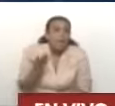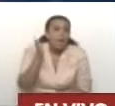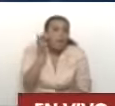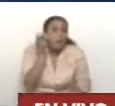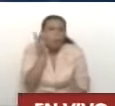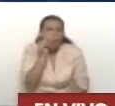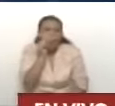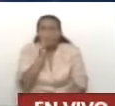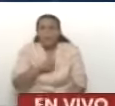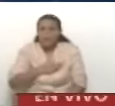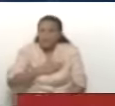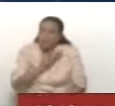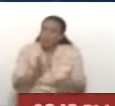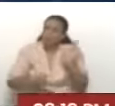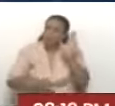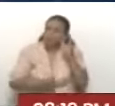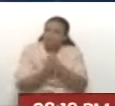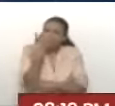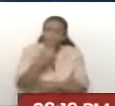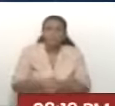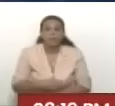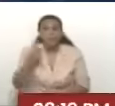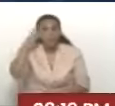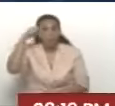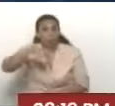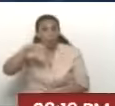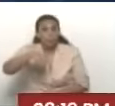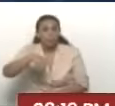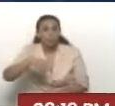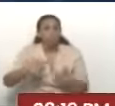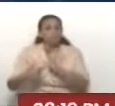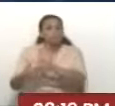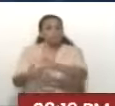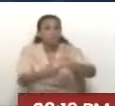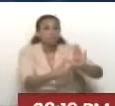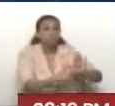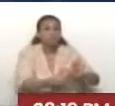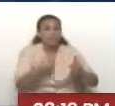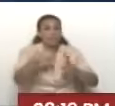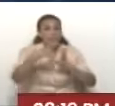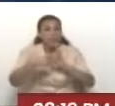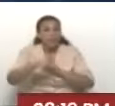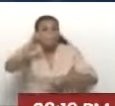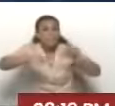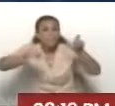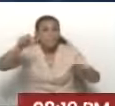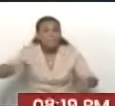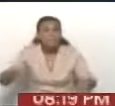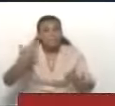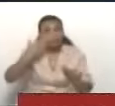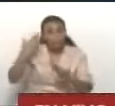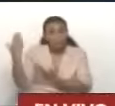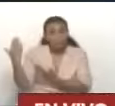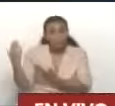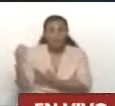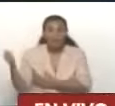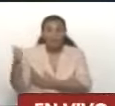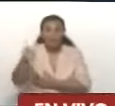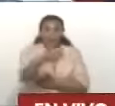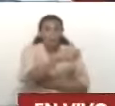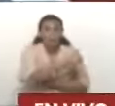mujeres, junto a los jóvenes, estamos construyendo. Hoy aquí una representación de cada una